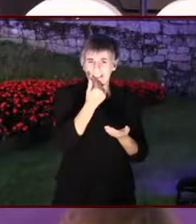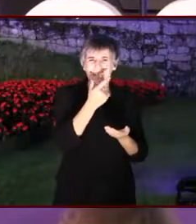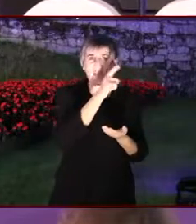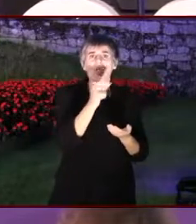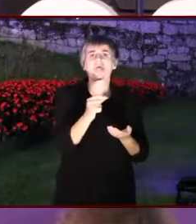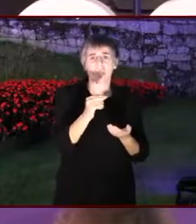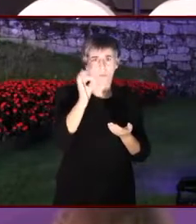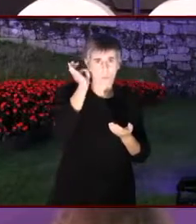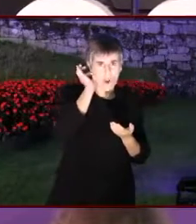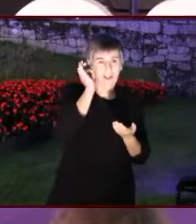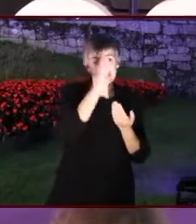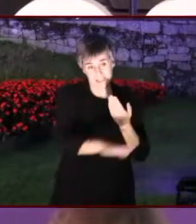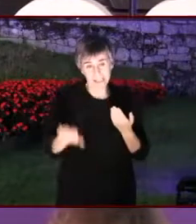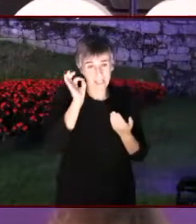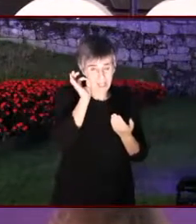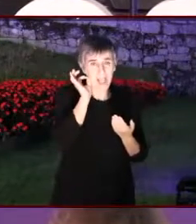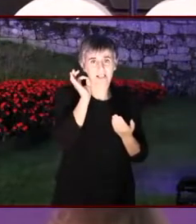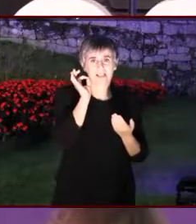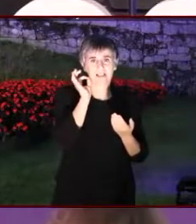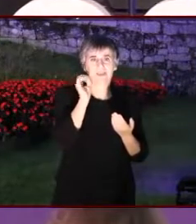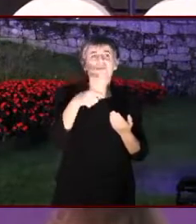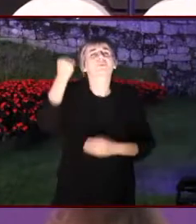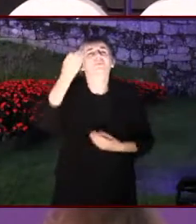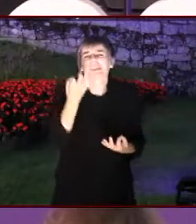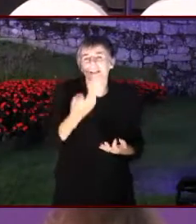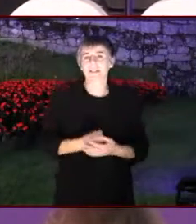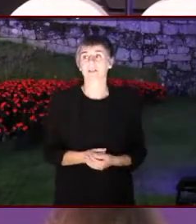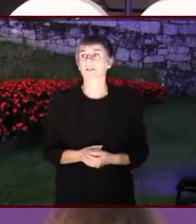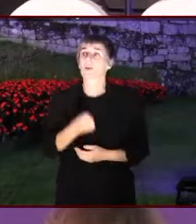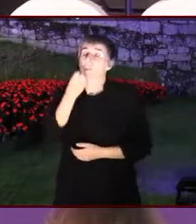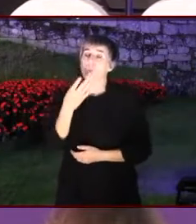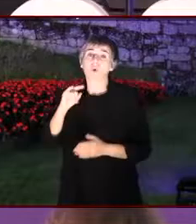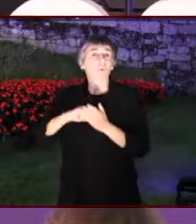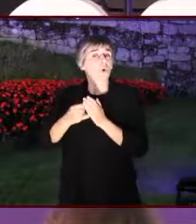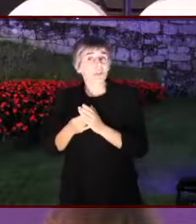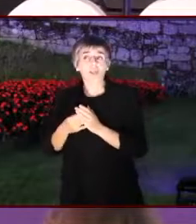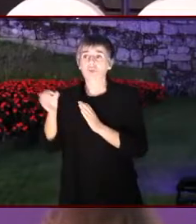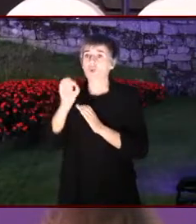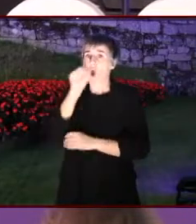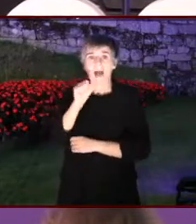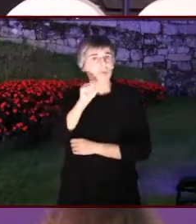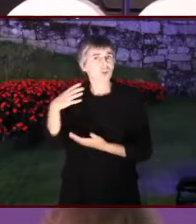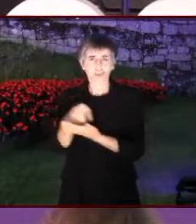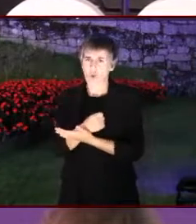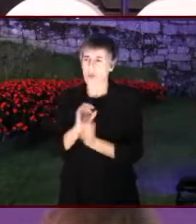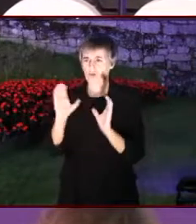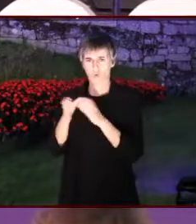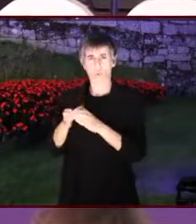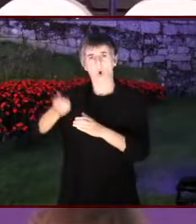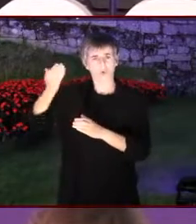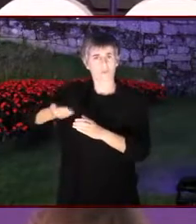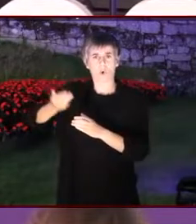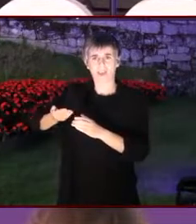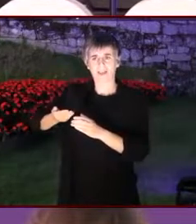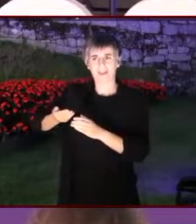mulleres. Bueno, todos os proxectos ou todas as cancións que están cantadas por grandes grupos é porque